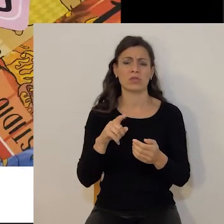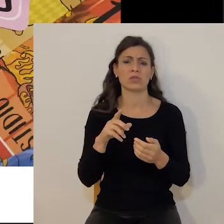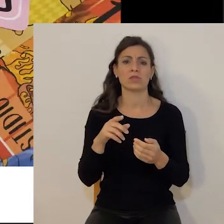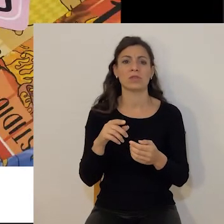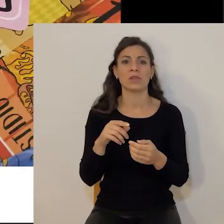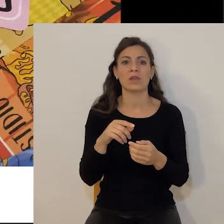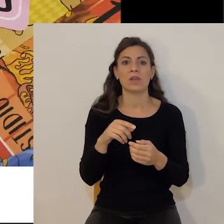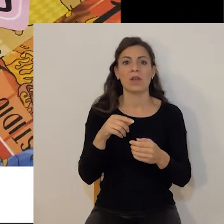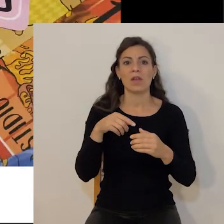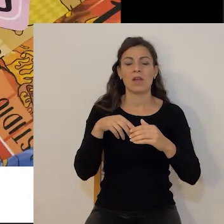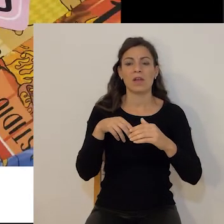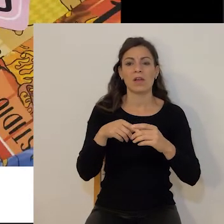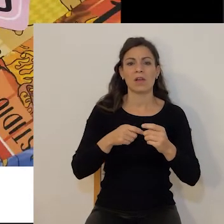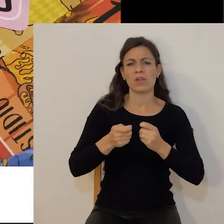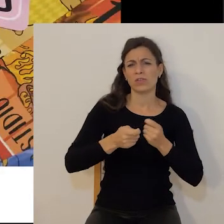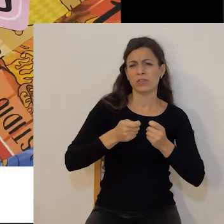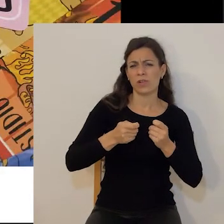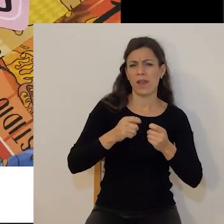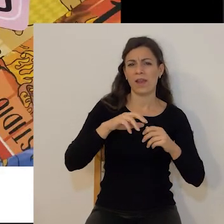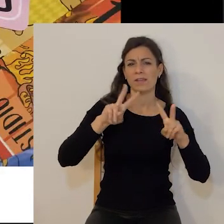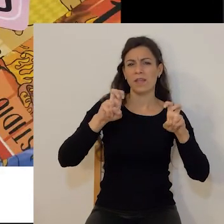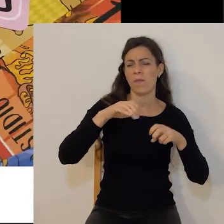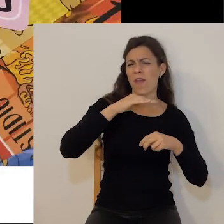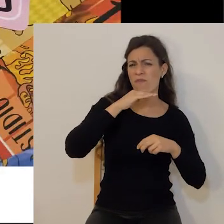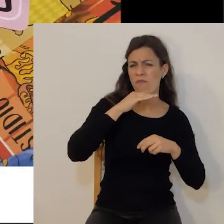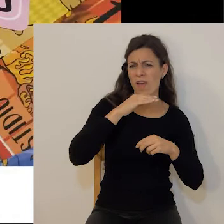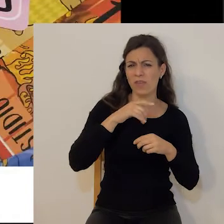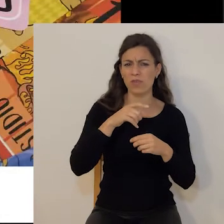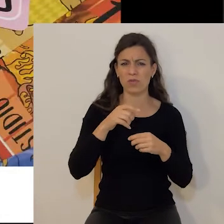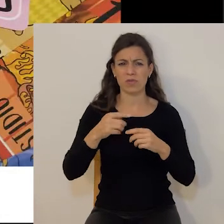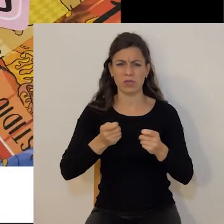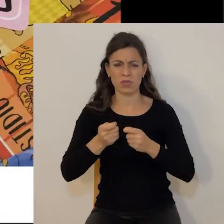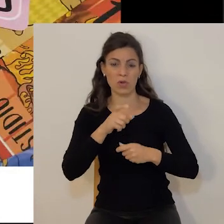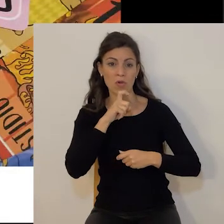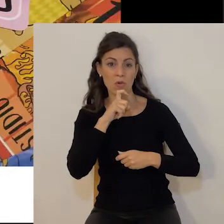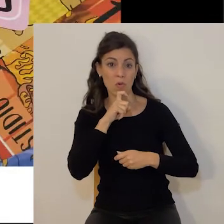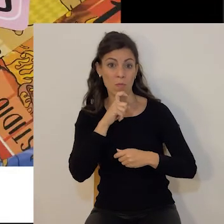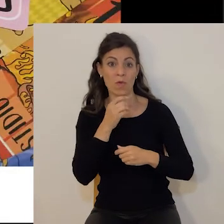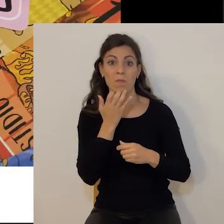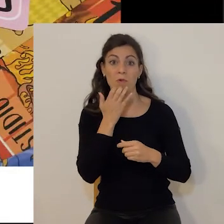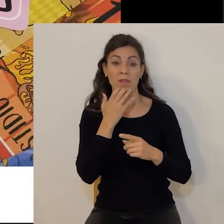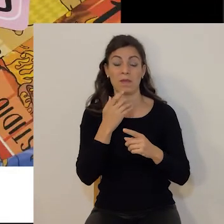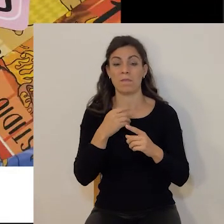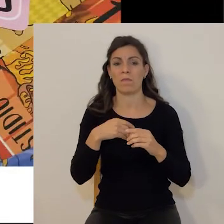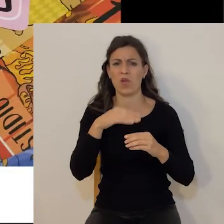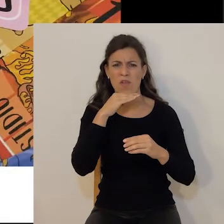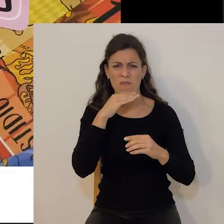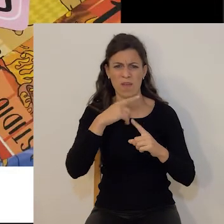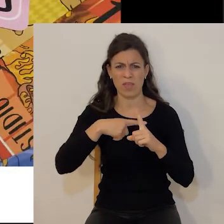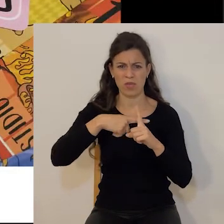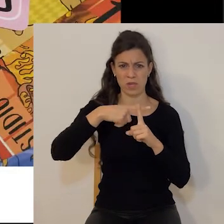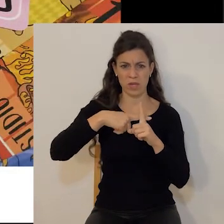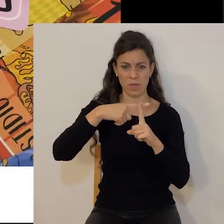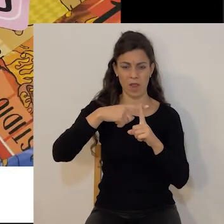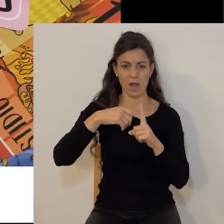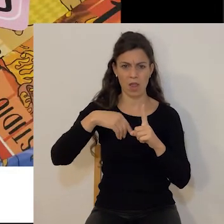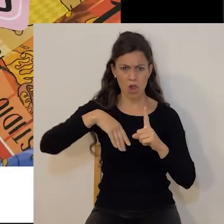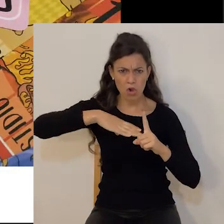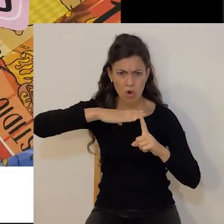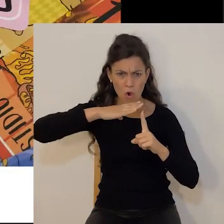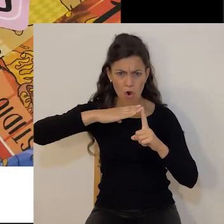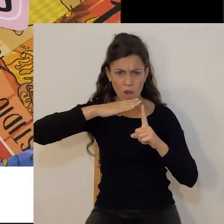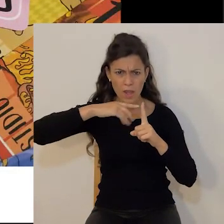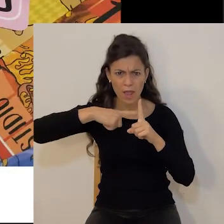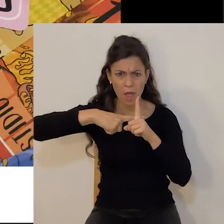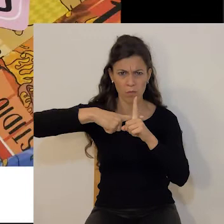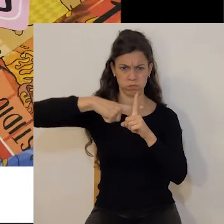cómo podemos regular el enfado, por ejemplo, es de un nivel y la cólera es un nivel